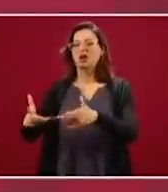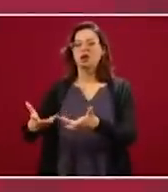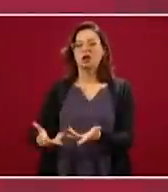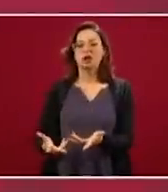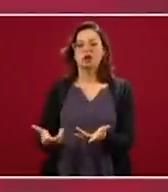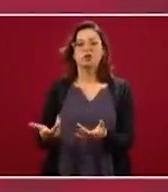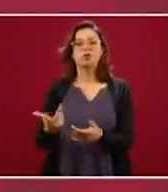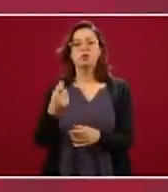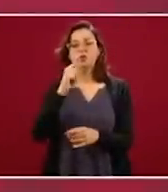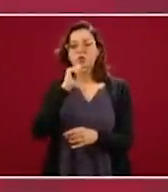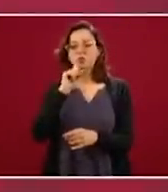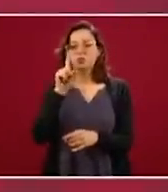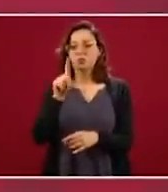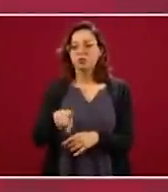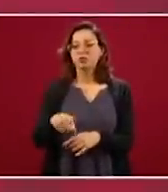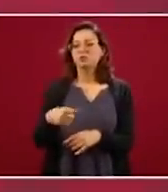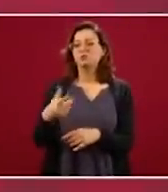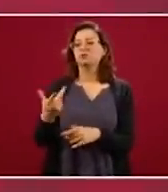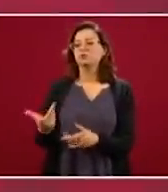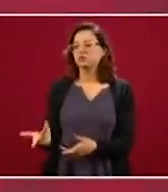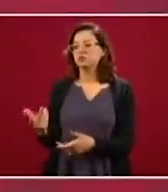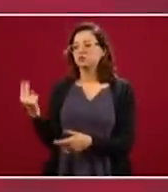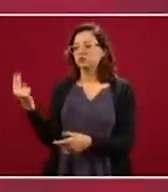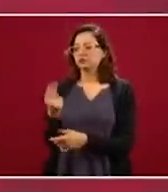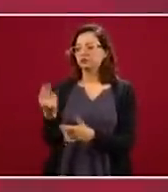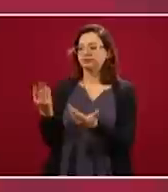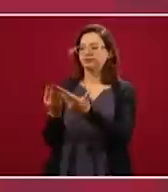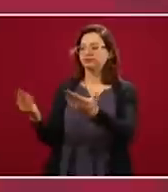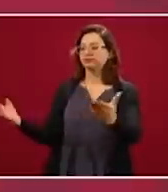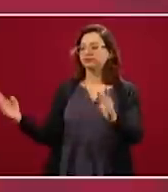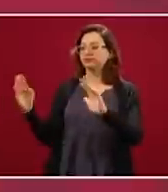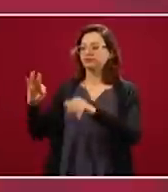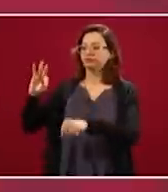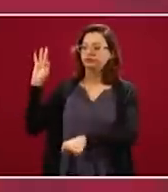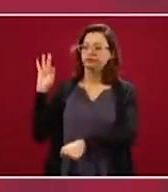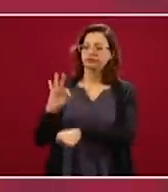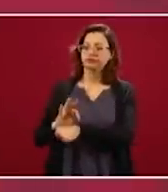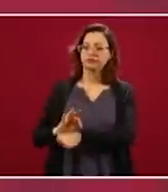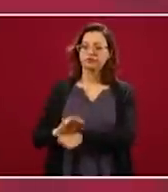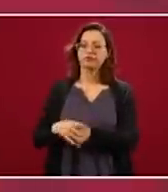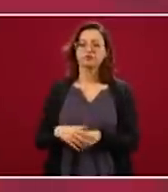bordos de protección para las poblaciones, y